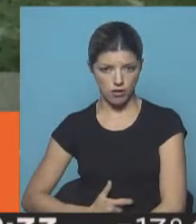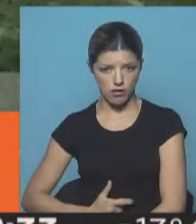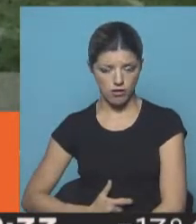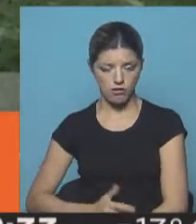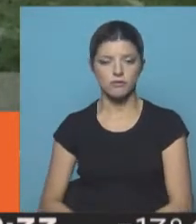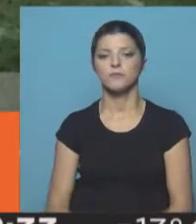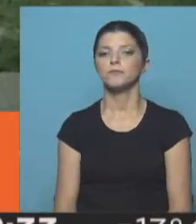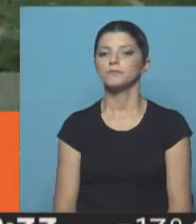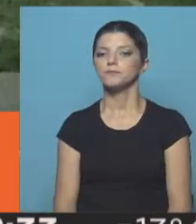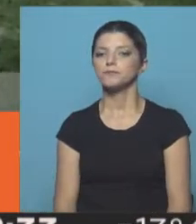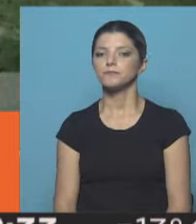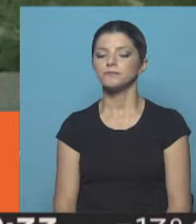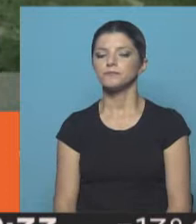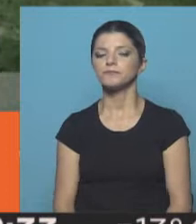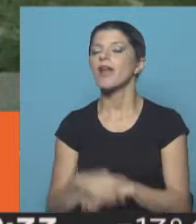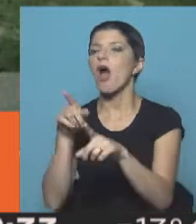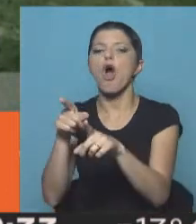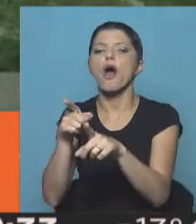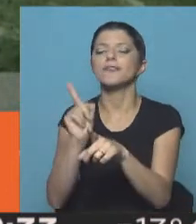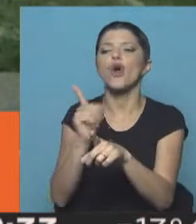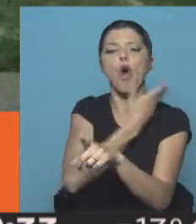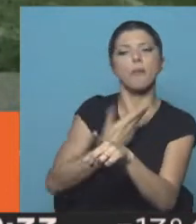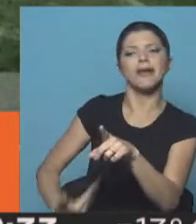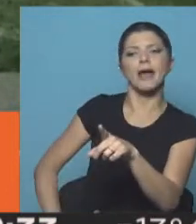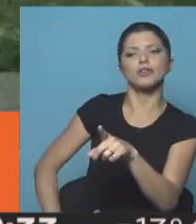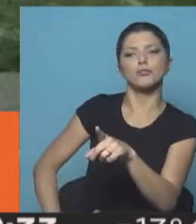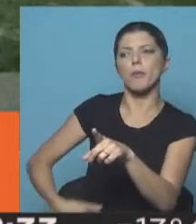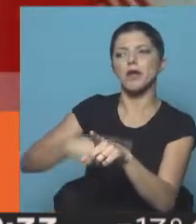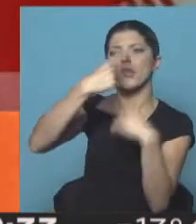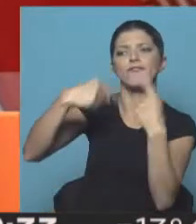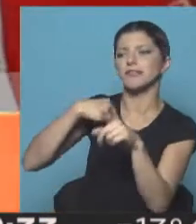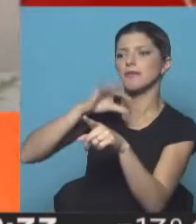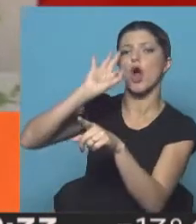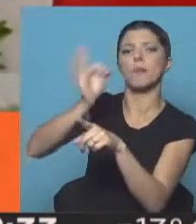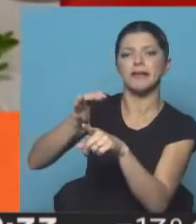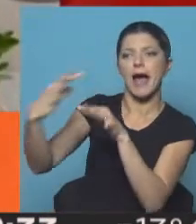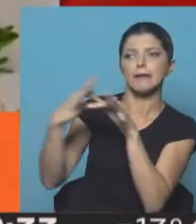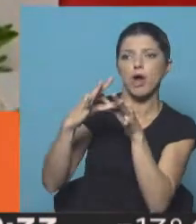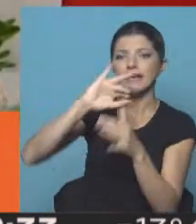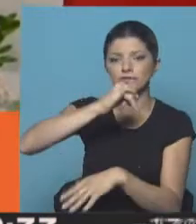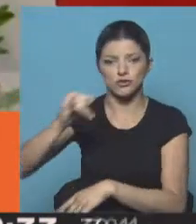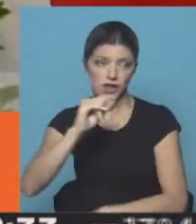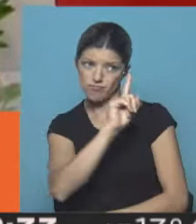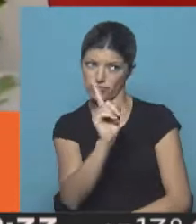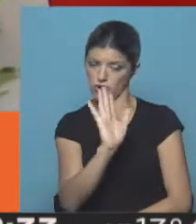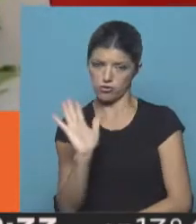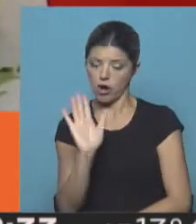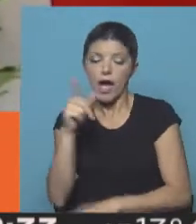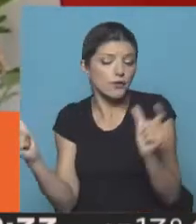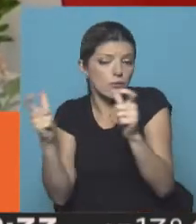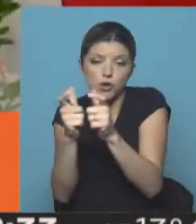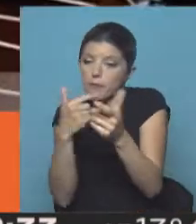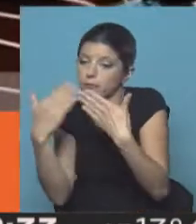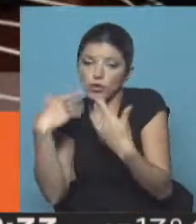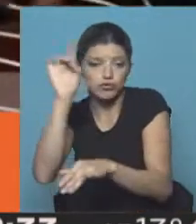digamos, no la deben aplicar, no tienen obligación los gobiernos de aplicarla. No es vinculante, no decís. Es vinculante, ahí está, no me salía la palabra. Este es un tema. El otro tema